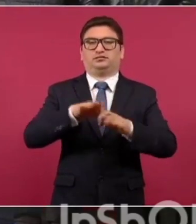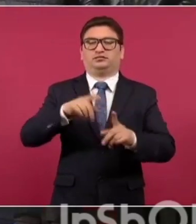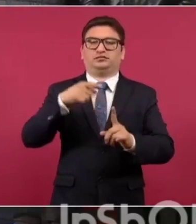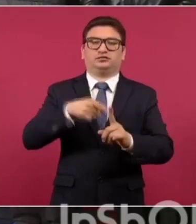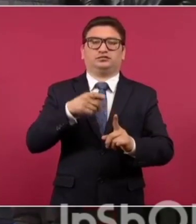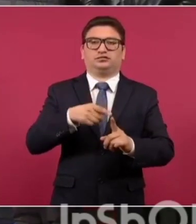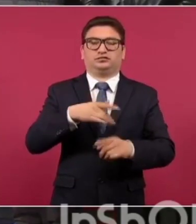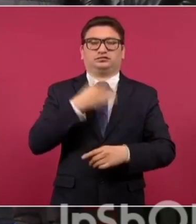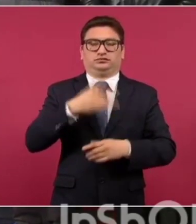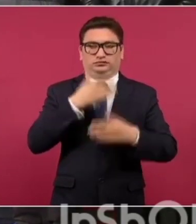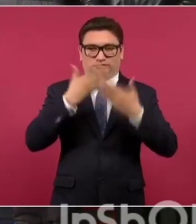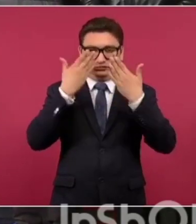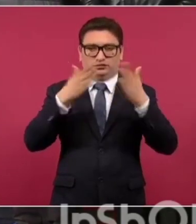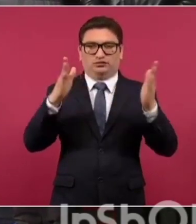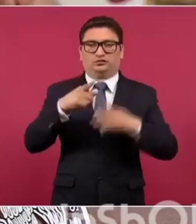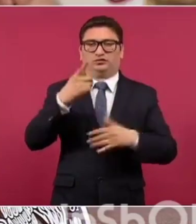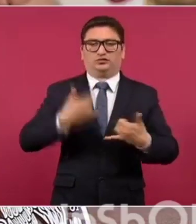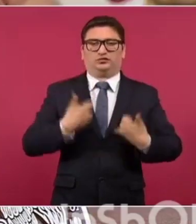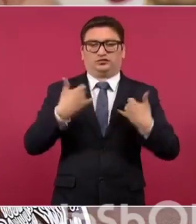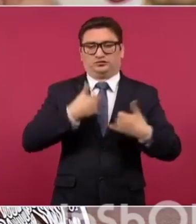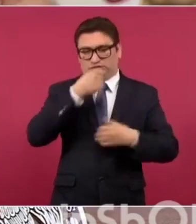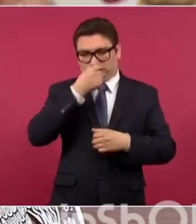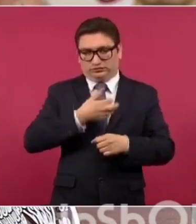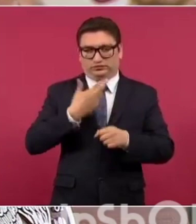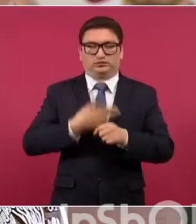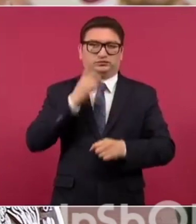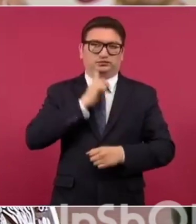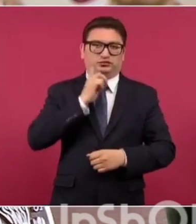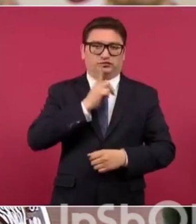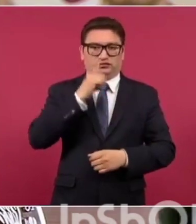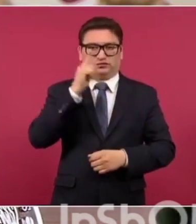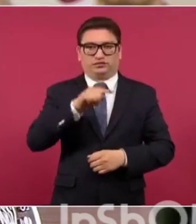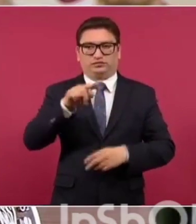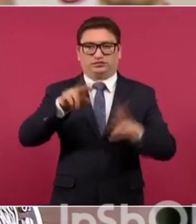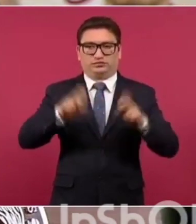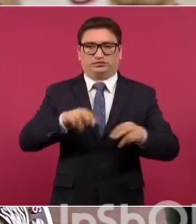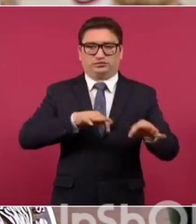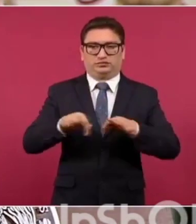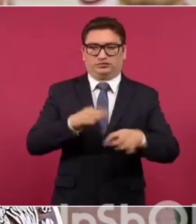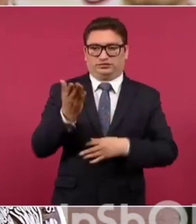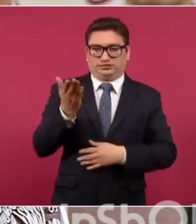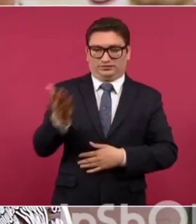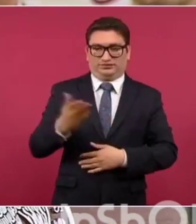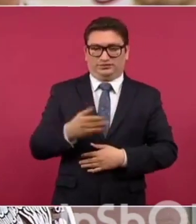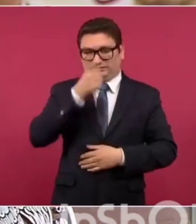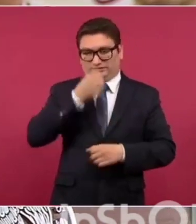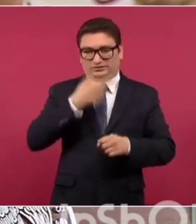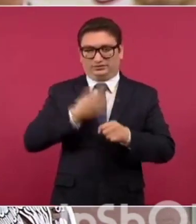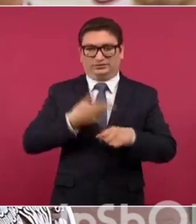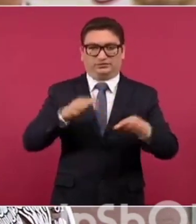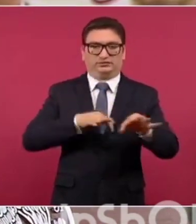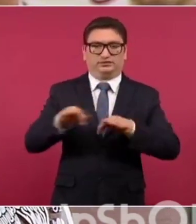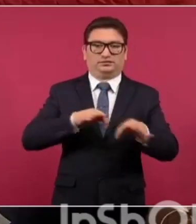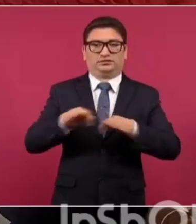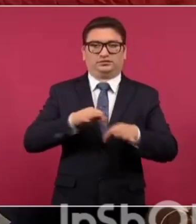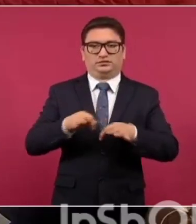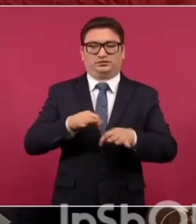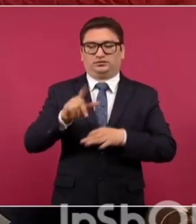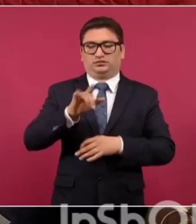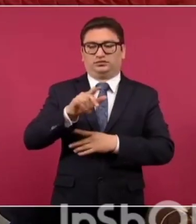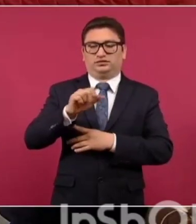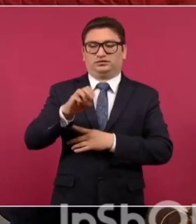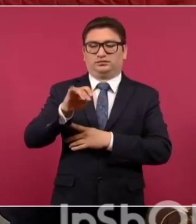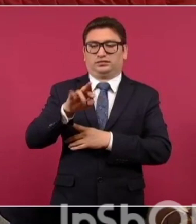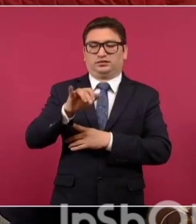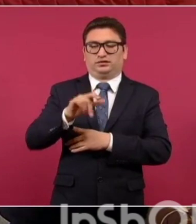esa sensibilidad que una joven secretaria ha mostrado para los temas laborales, como es la secretaria del Trabajo, doña Luisa